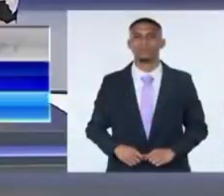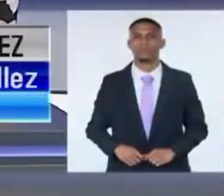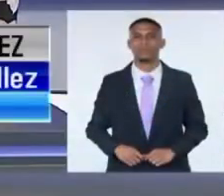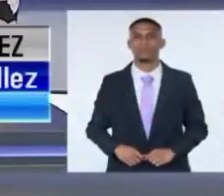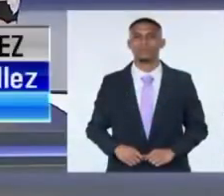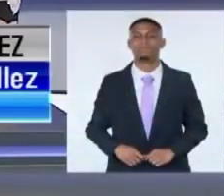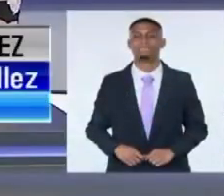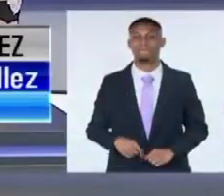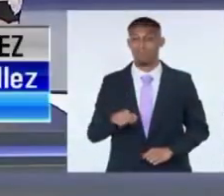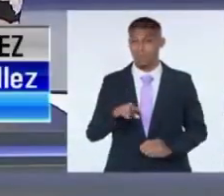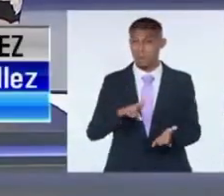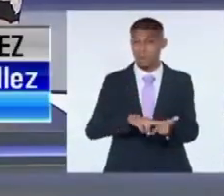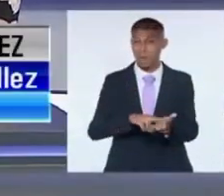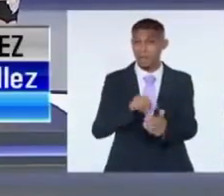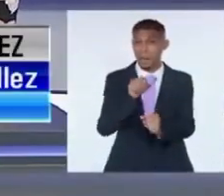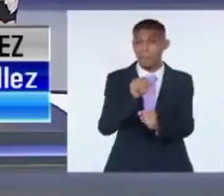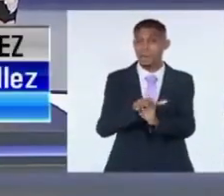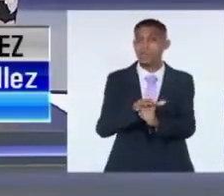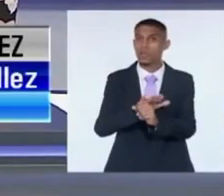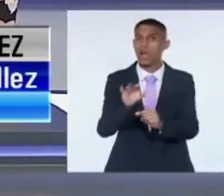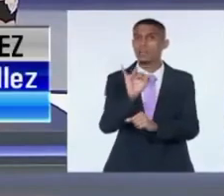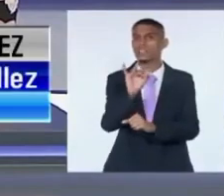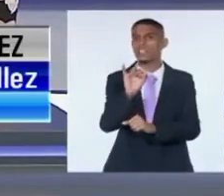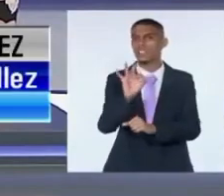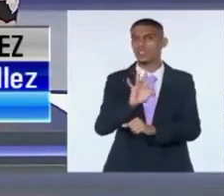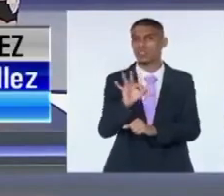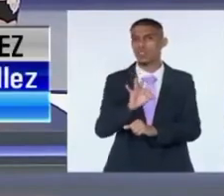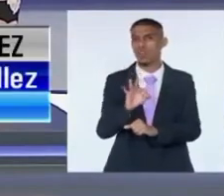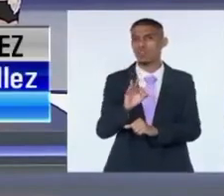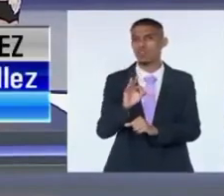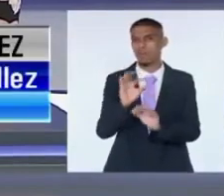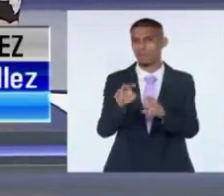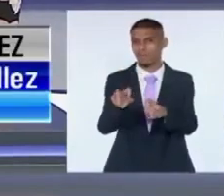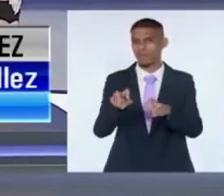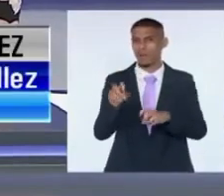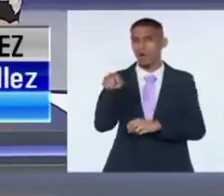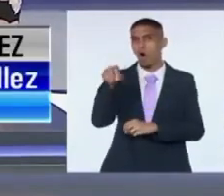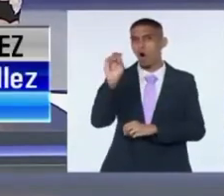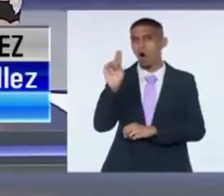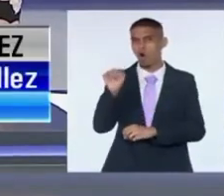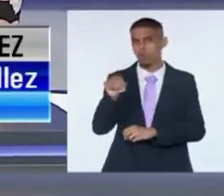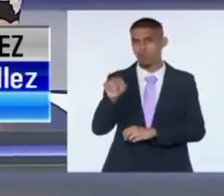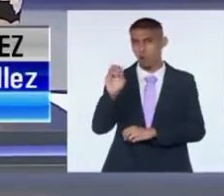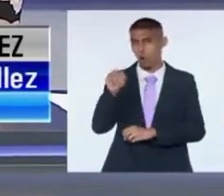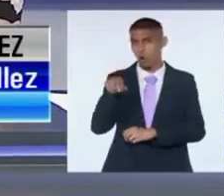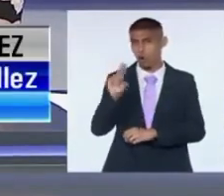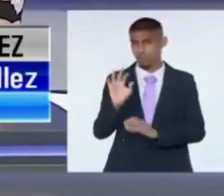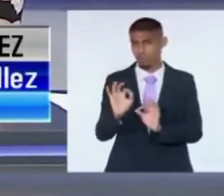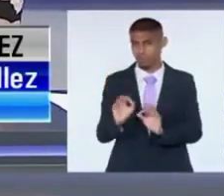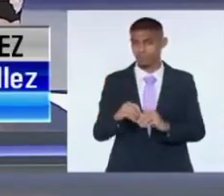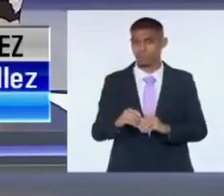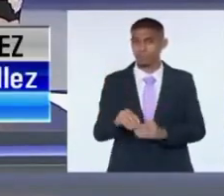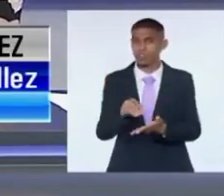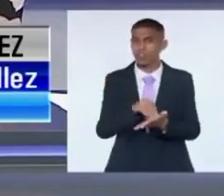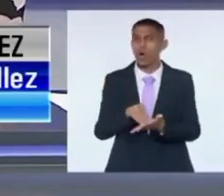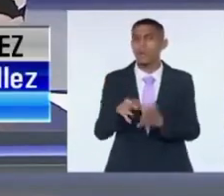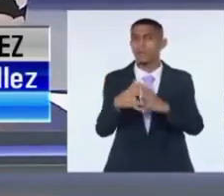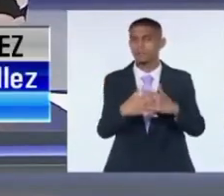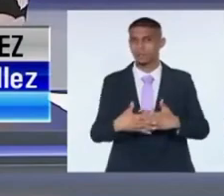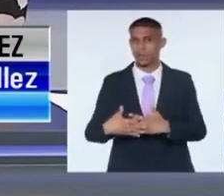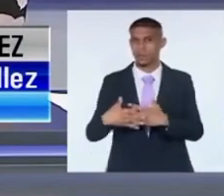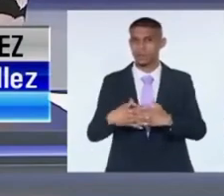Este martes comenzó el periodo 78 de sesiones de la asamblea general de la Organización de las Naciones Unidas en la ciudad de Nueva York